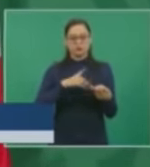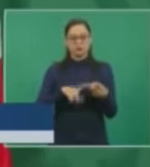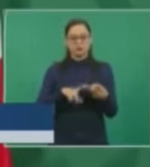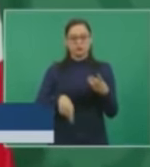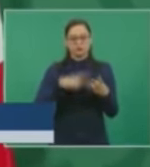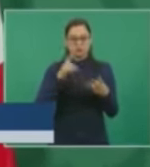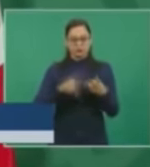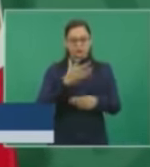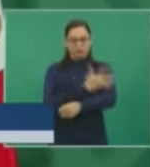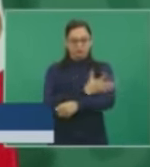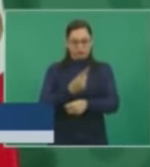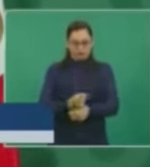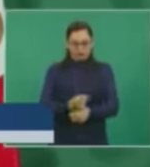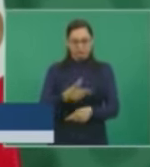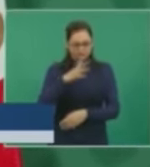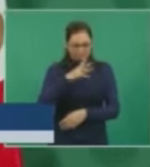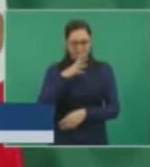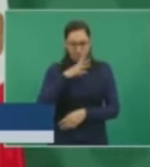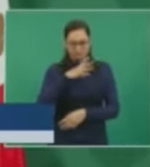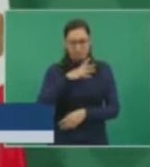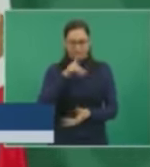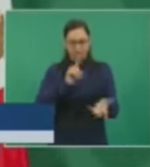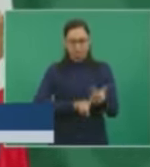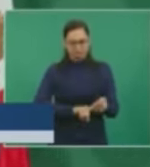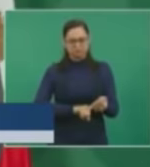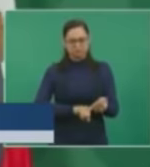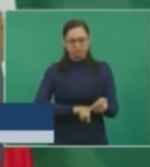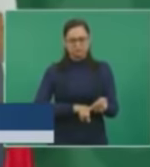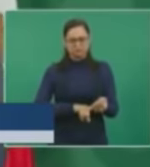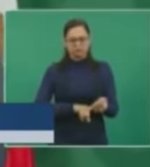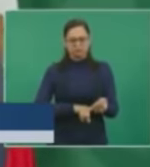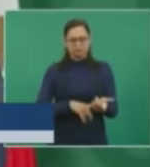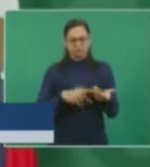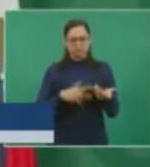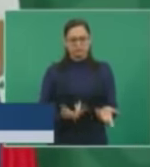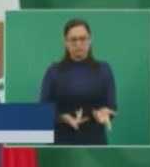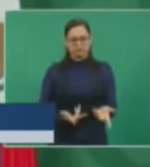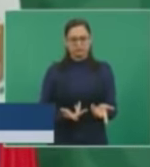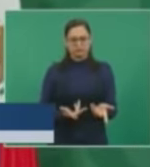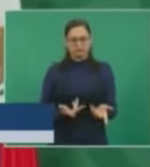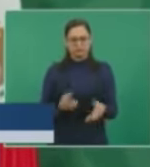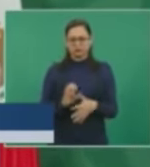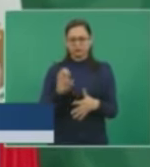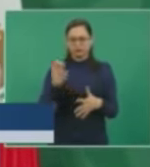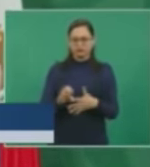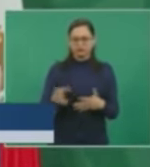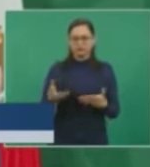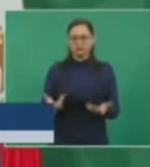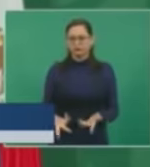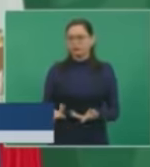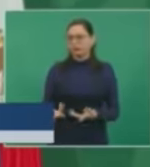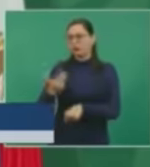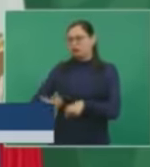ya bastante salpicado estamos todos en estas condiciones de violencia, como para que todavía digamos, pues no vaya a los tribunales, vaya